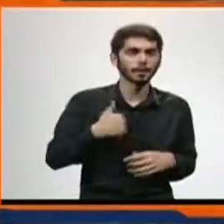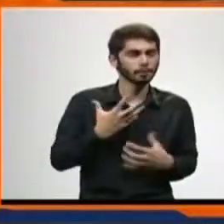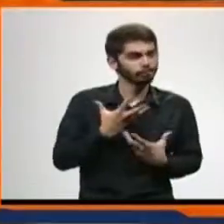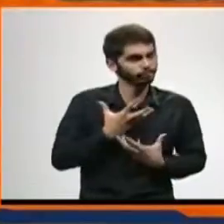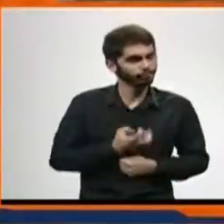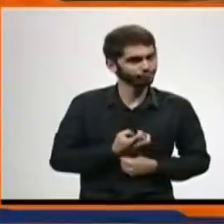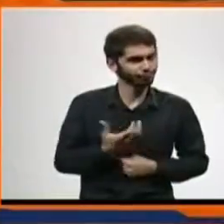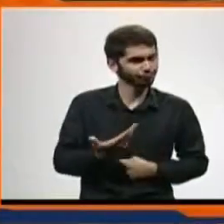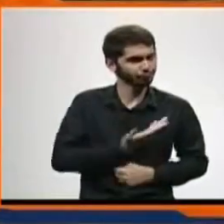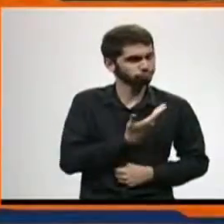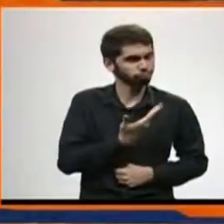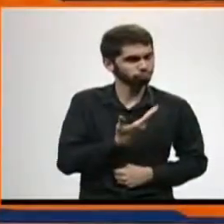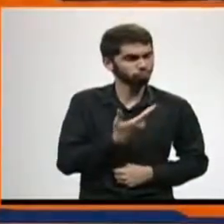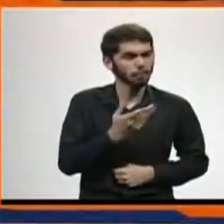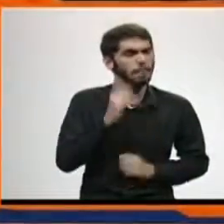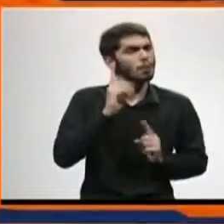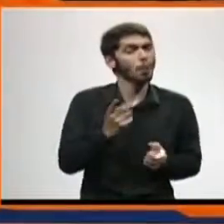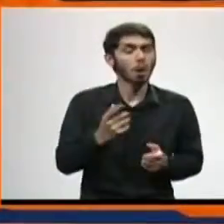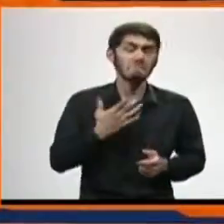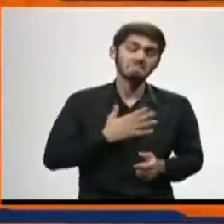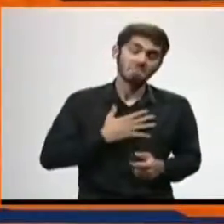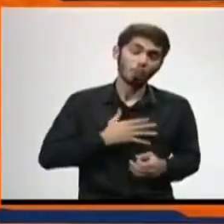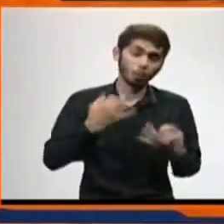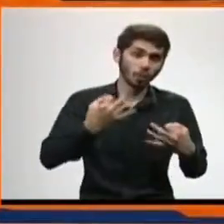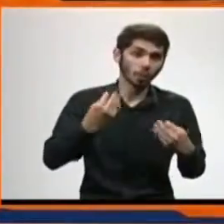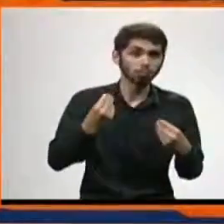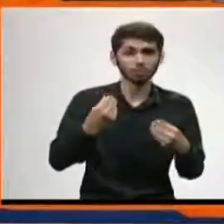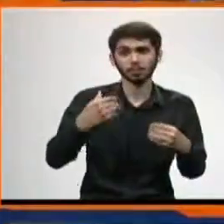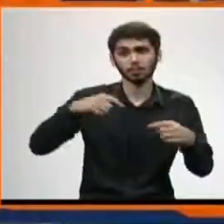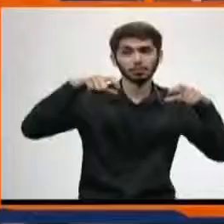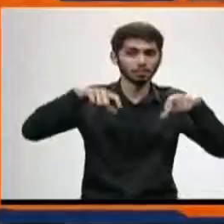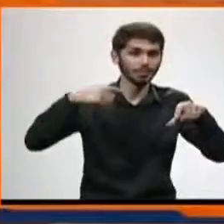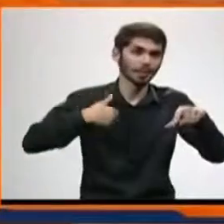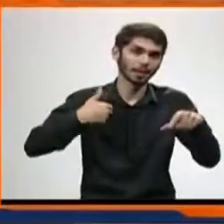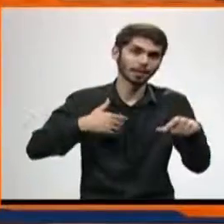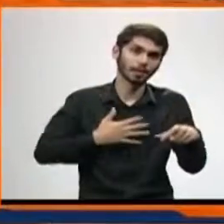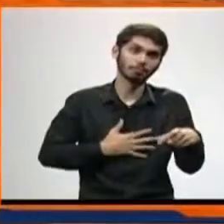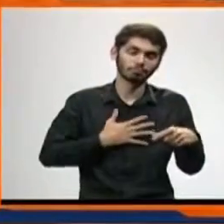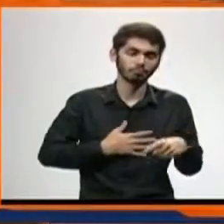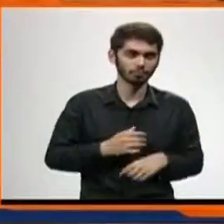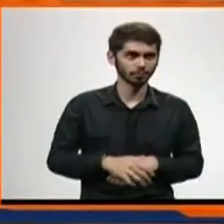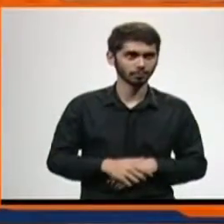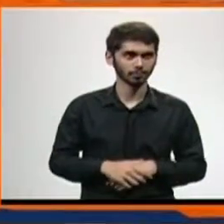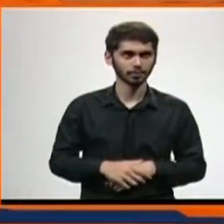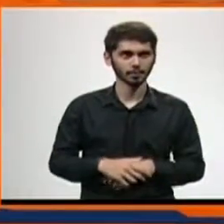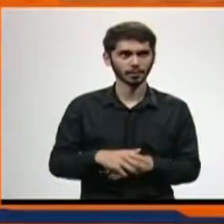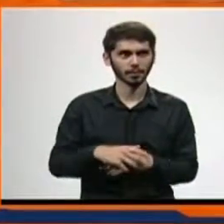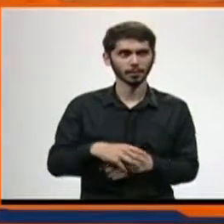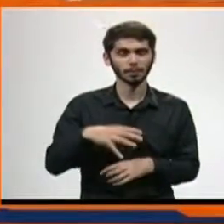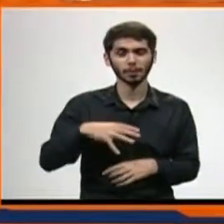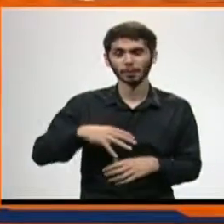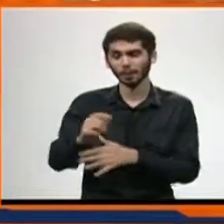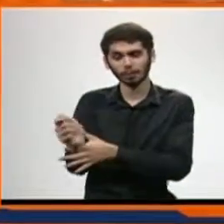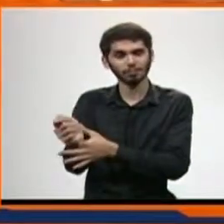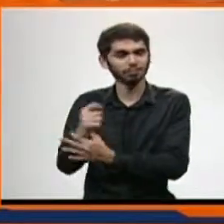amargo Aunque tiene el consuelo de haber jugado en tierras nacionales Me faltó más consistencia mantener más firme la mano